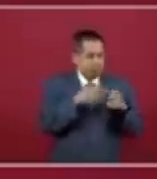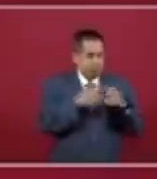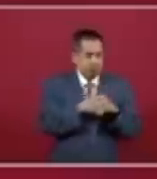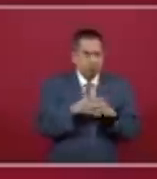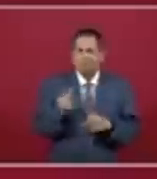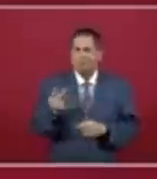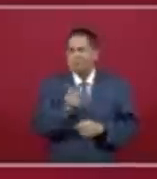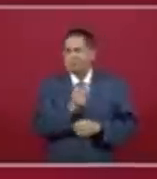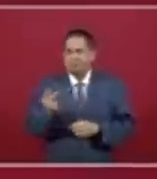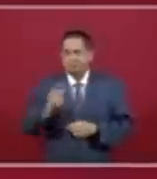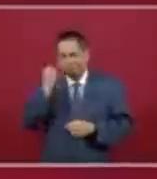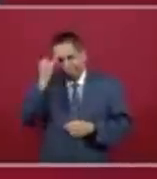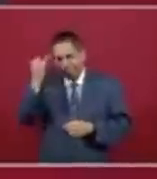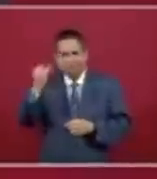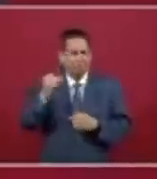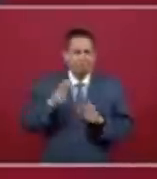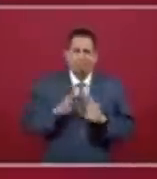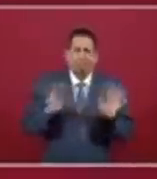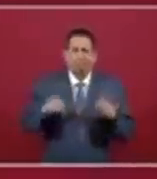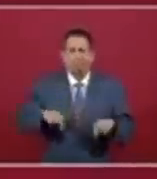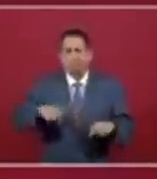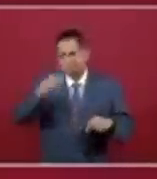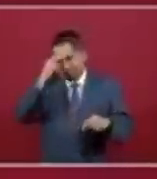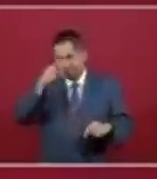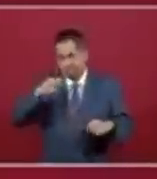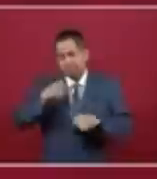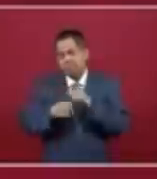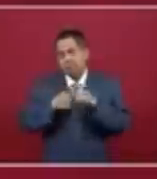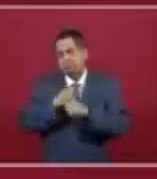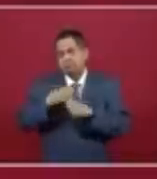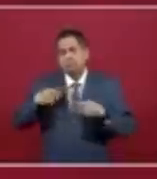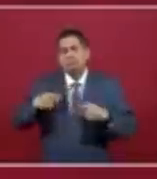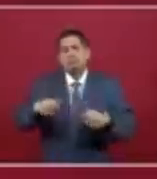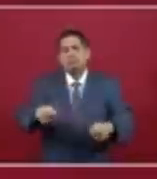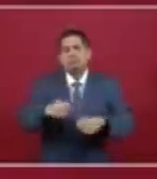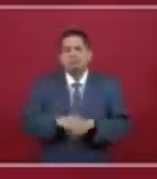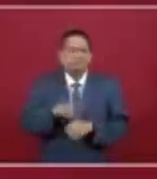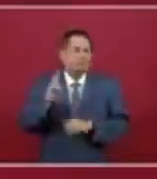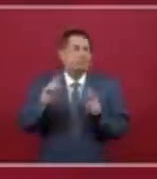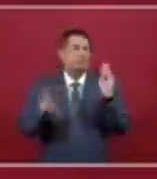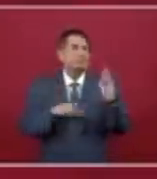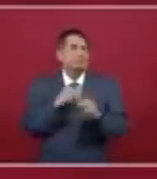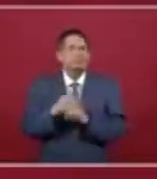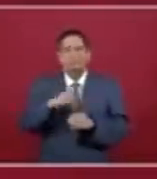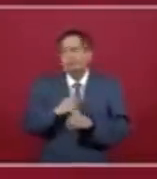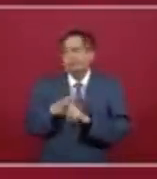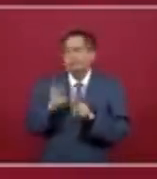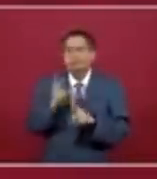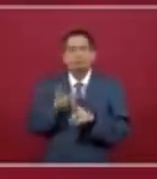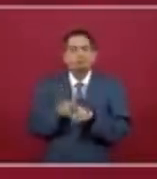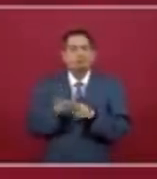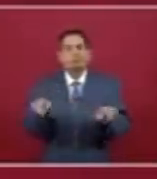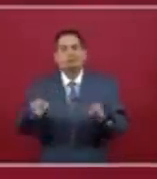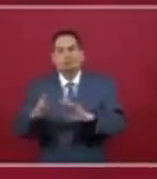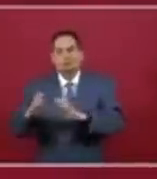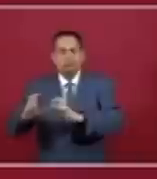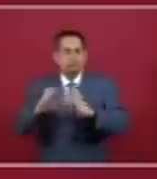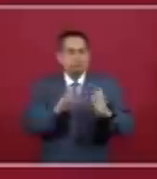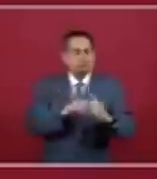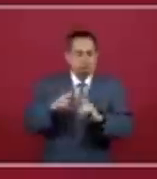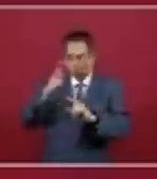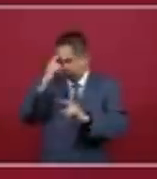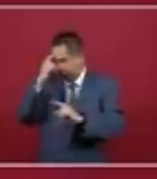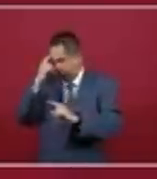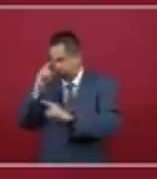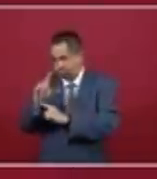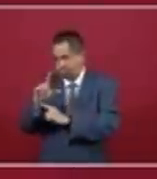del pensamiento en México y de toda la humanidad. Son las dos grandes corrientes del pensamiento,